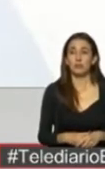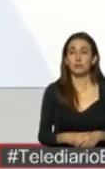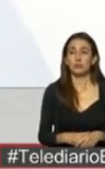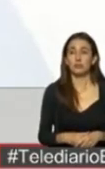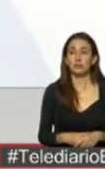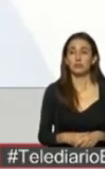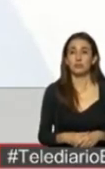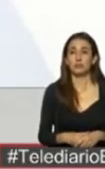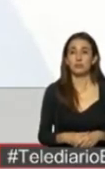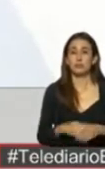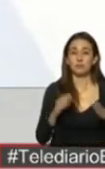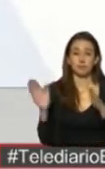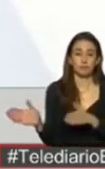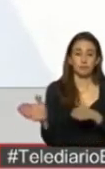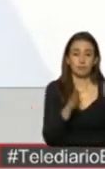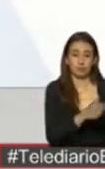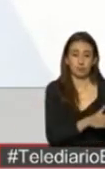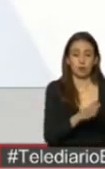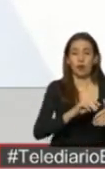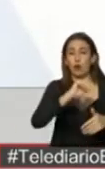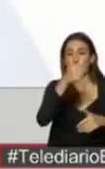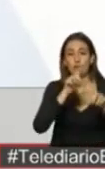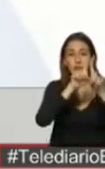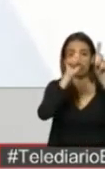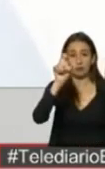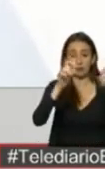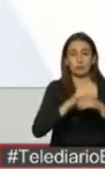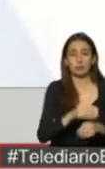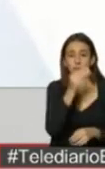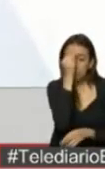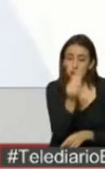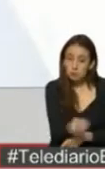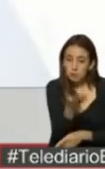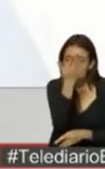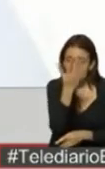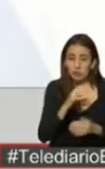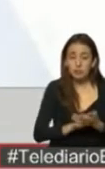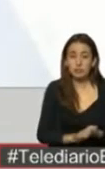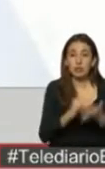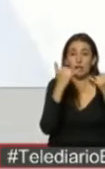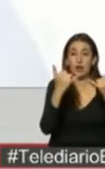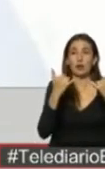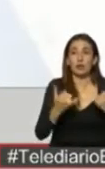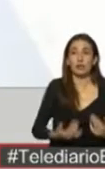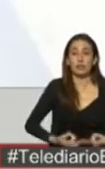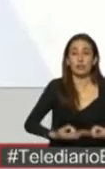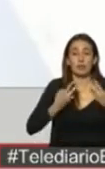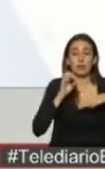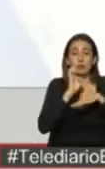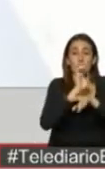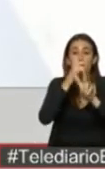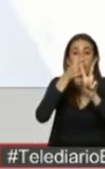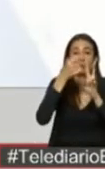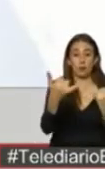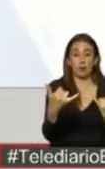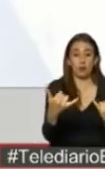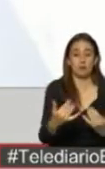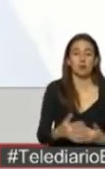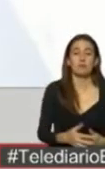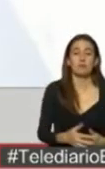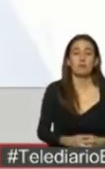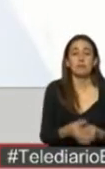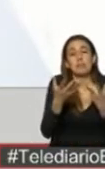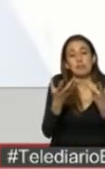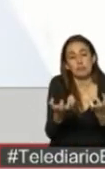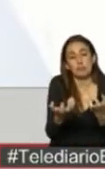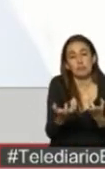paso para Luis Zúñiga, de Ecuador TV. Ministra, muy buenos días. Estamos en vivo para Ecuador TV, Public FM y los medios públicos. Reiterar